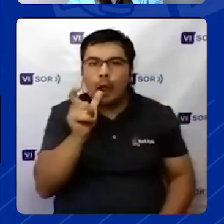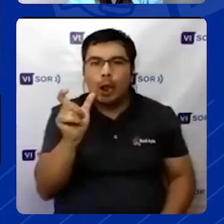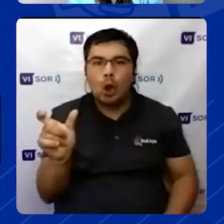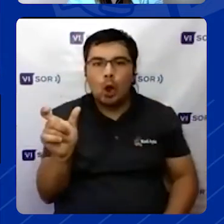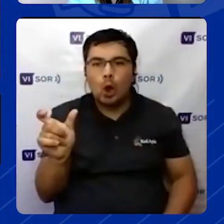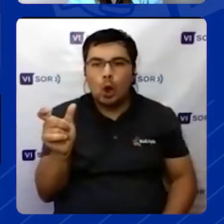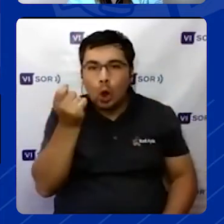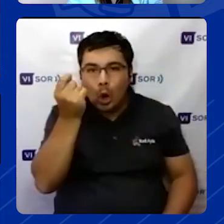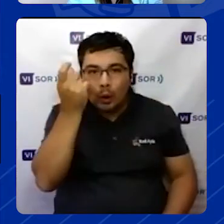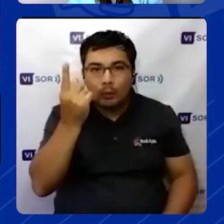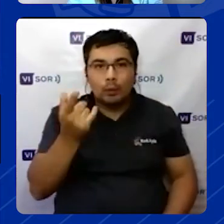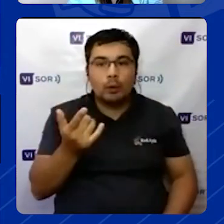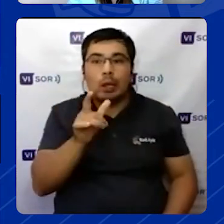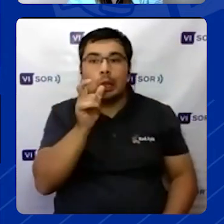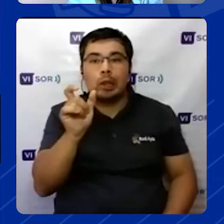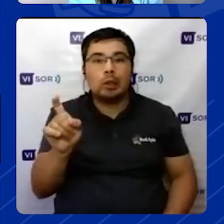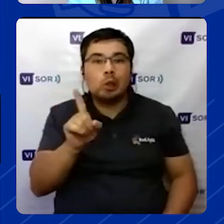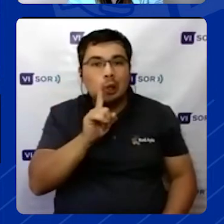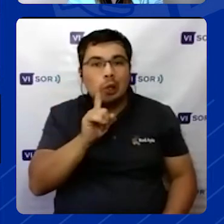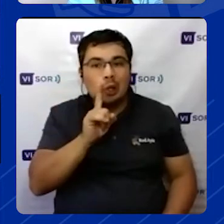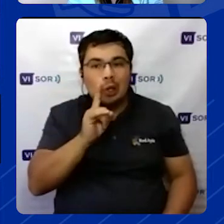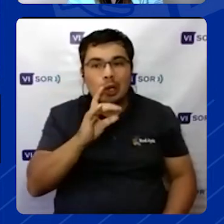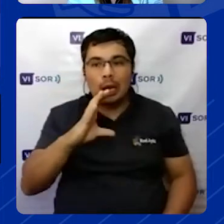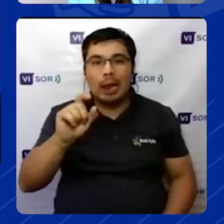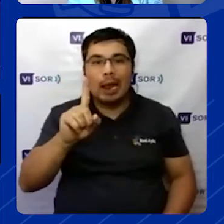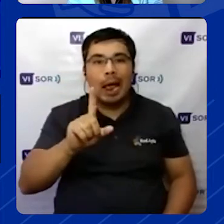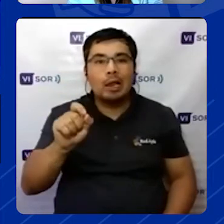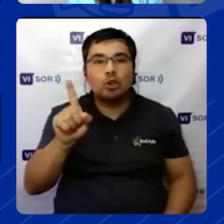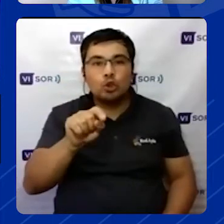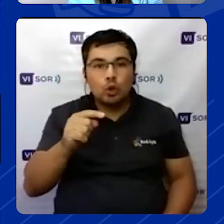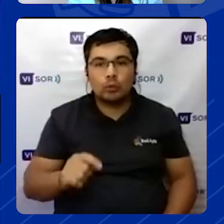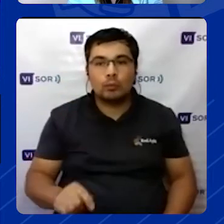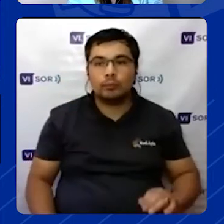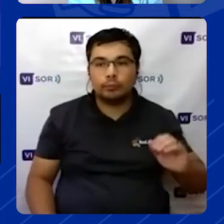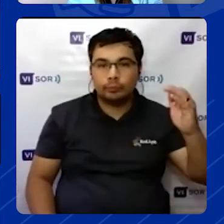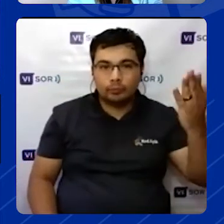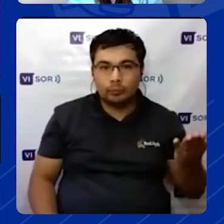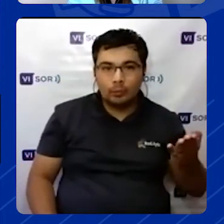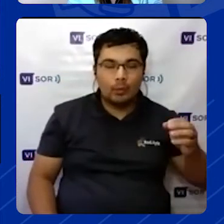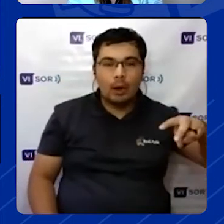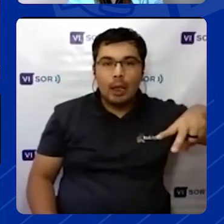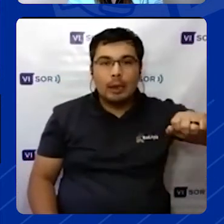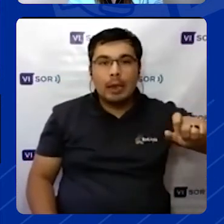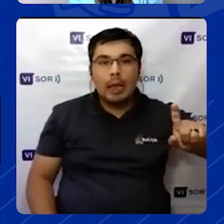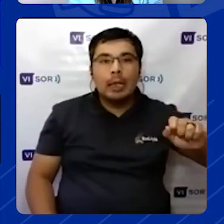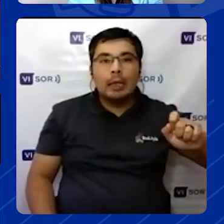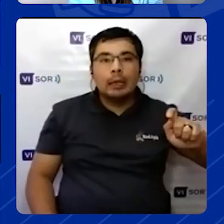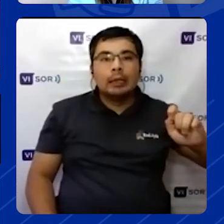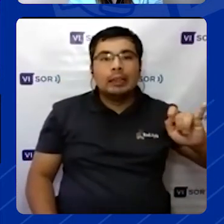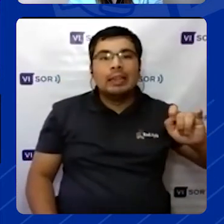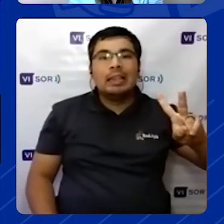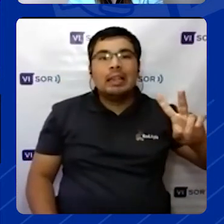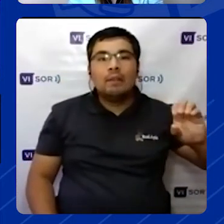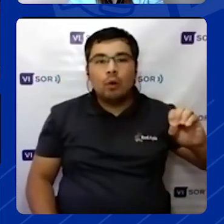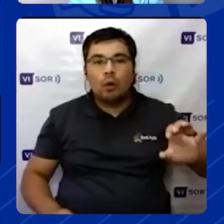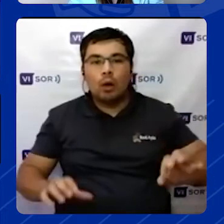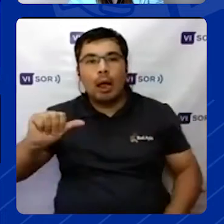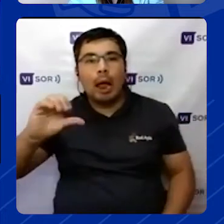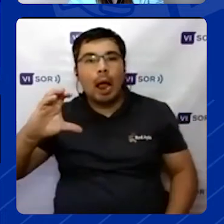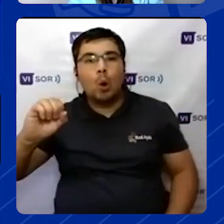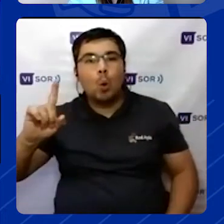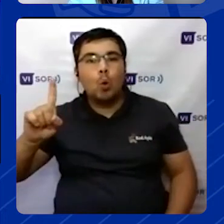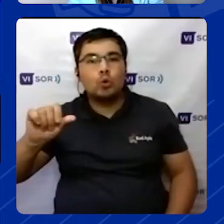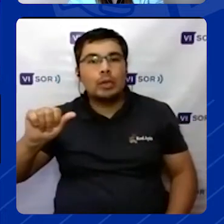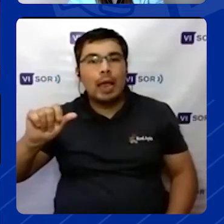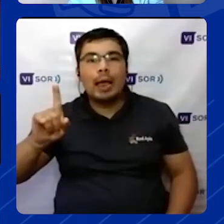¿no? Tiene uno que es el dativo, el acusativo, ¿no? Entonces, cómo resolvían también este tipo de